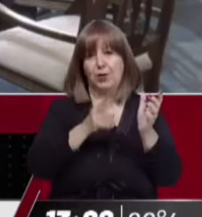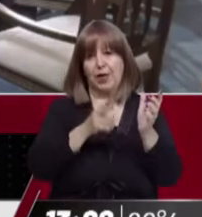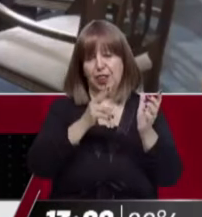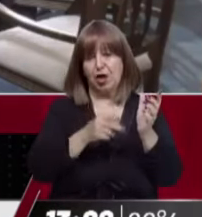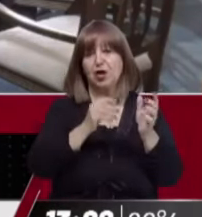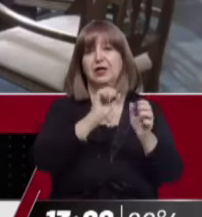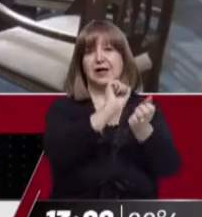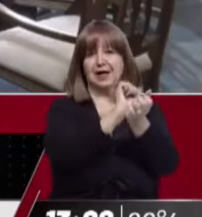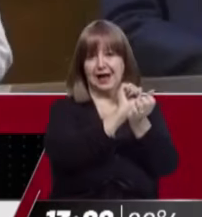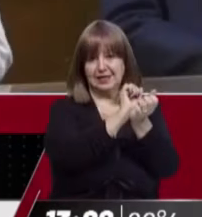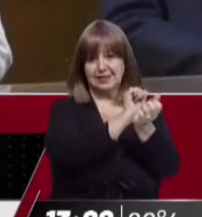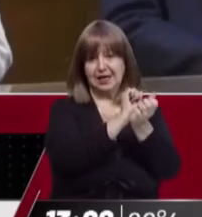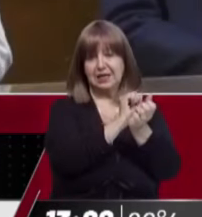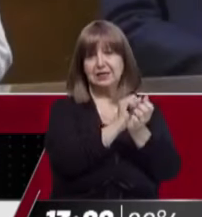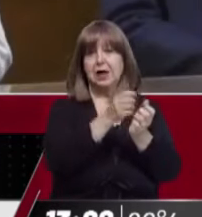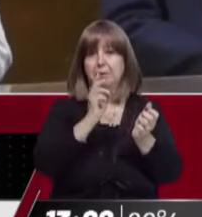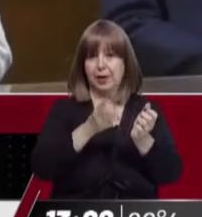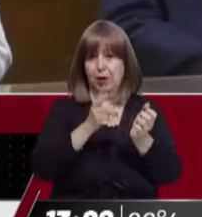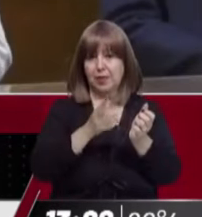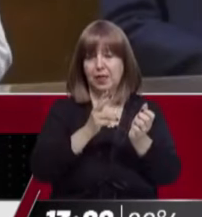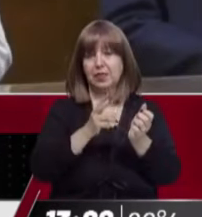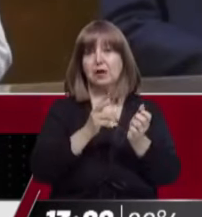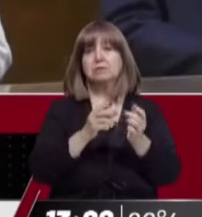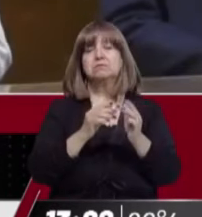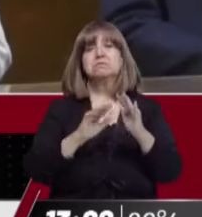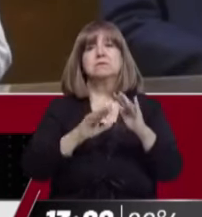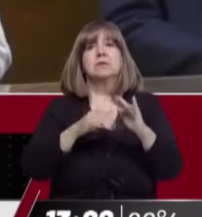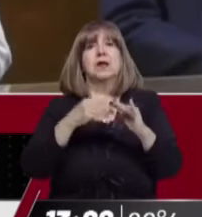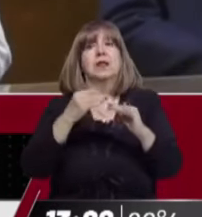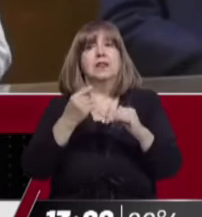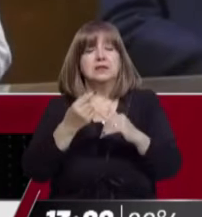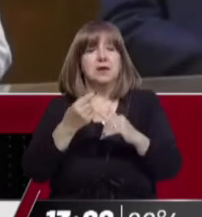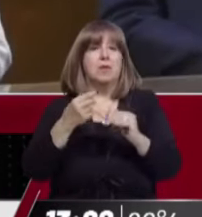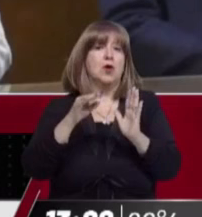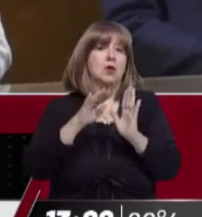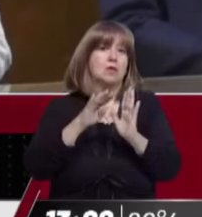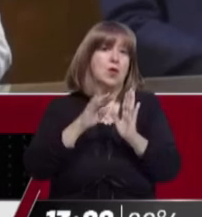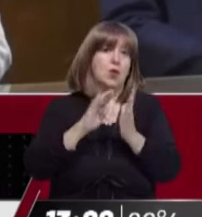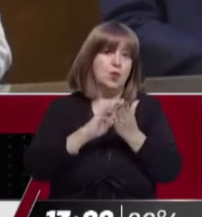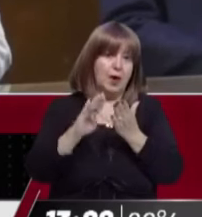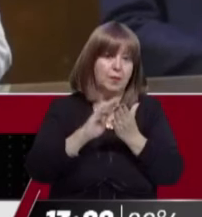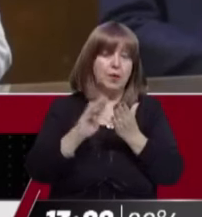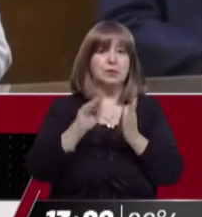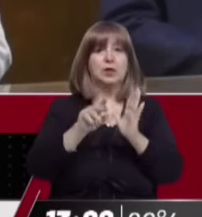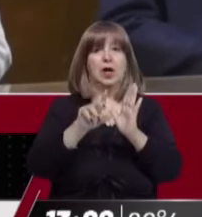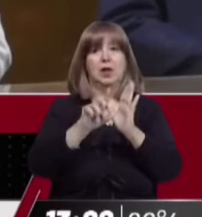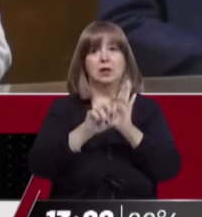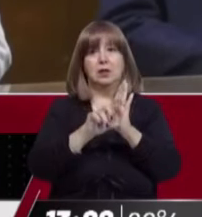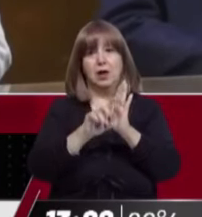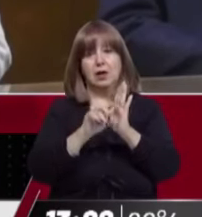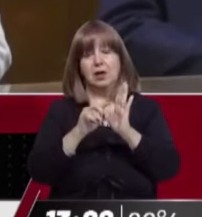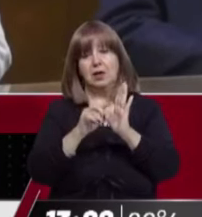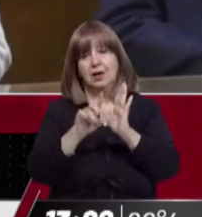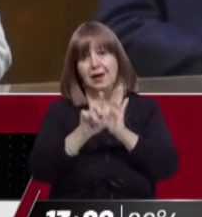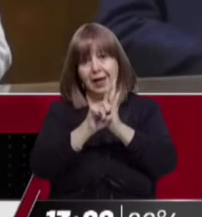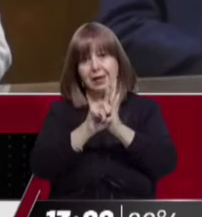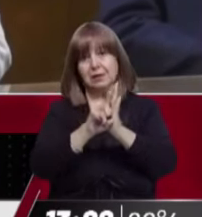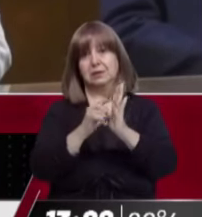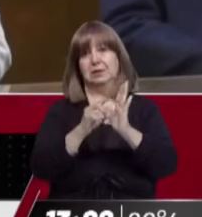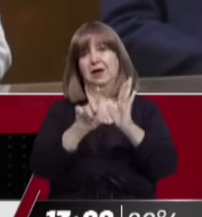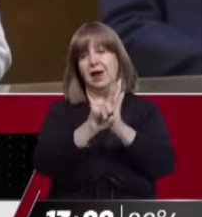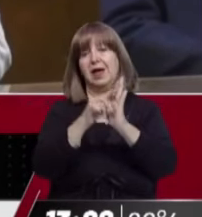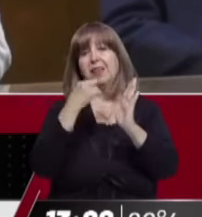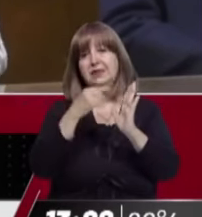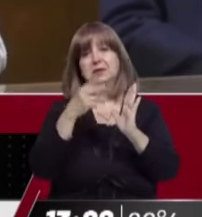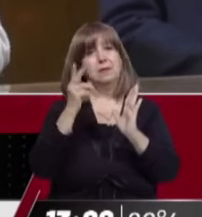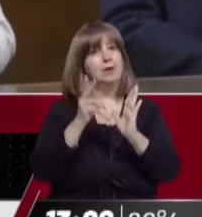en en los penales mendocinos claramente Nosotros sí entendemos que si restablecemos la vigencia de la ley teniendo en cuenta que ya